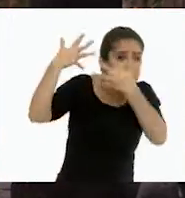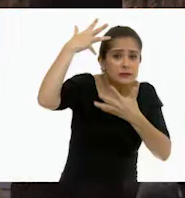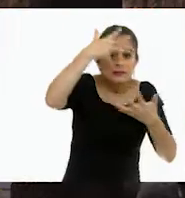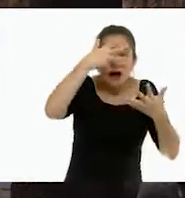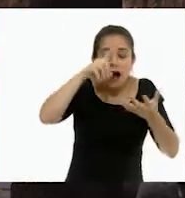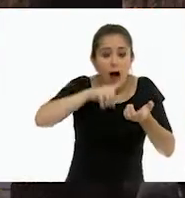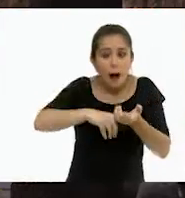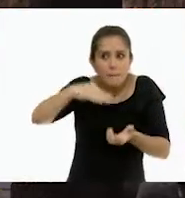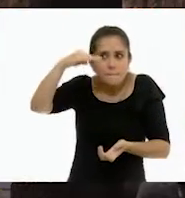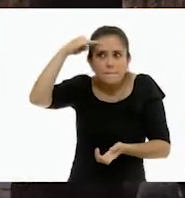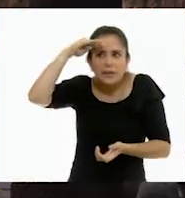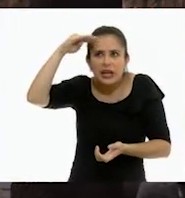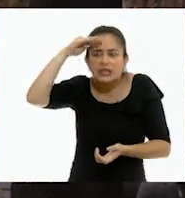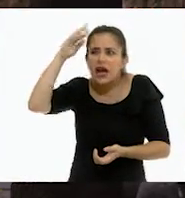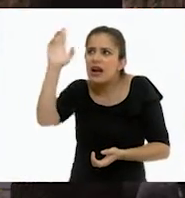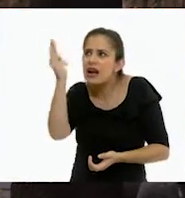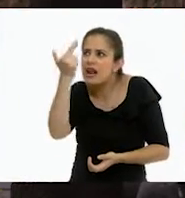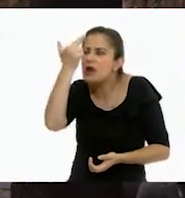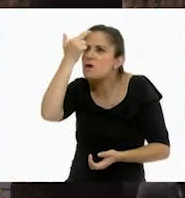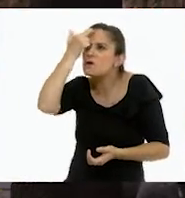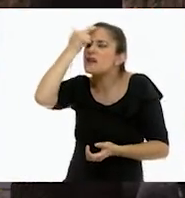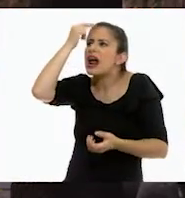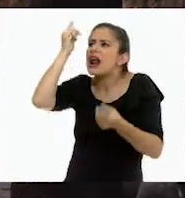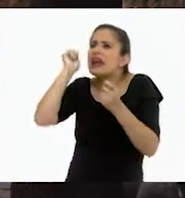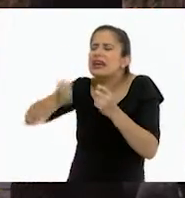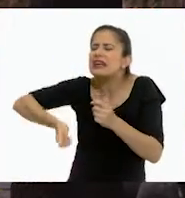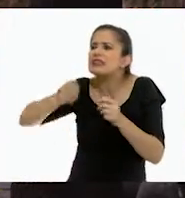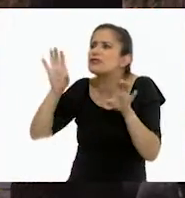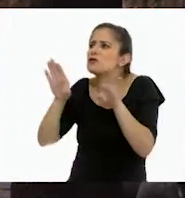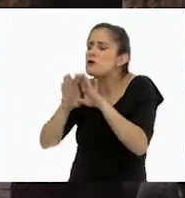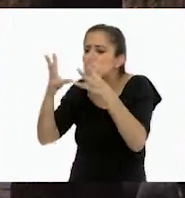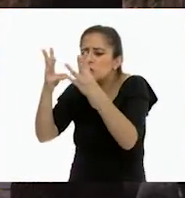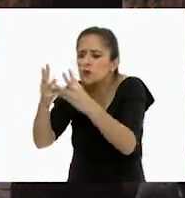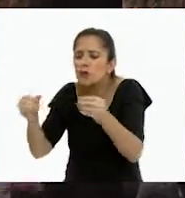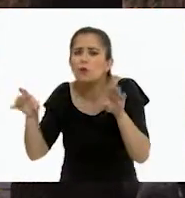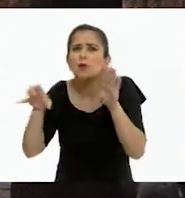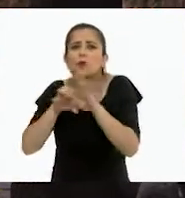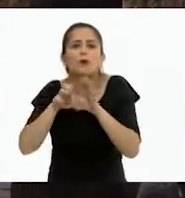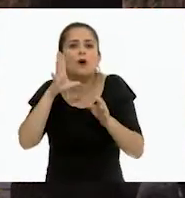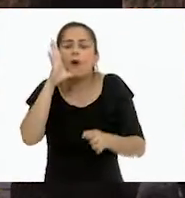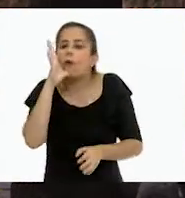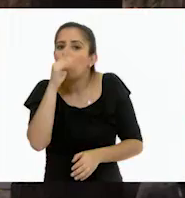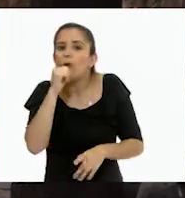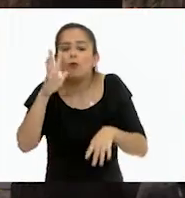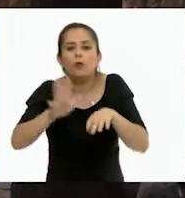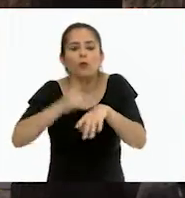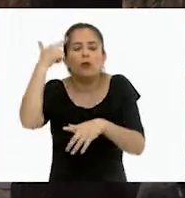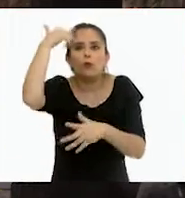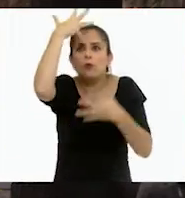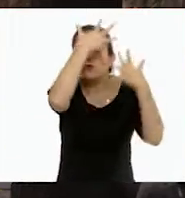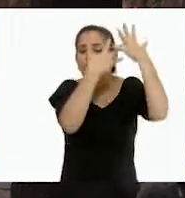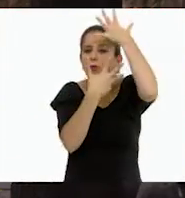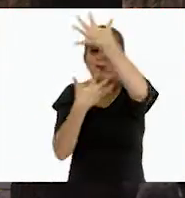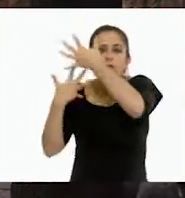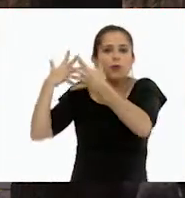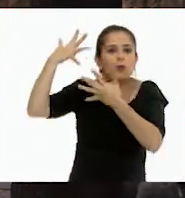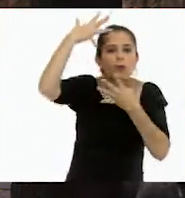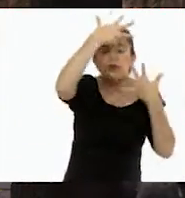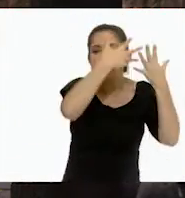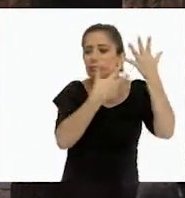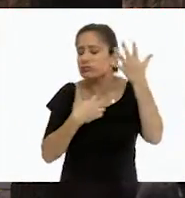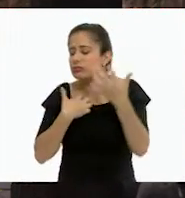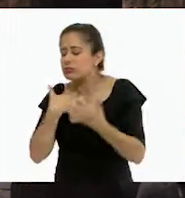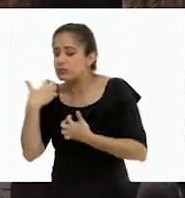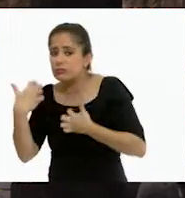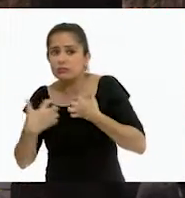como a mí, recordar dónde dejamos las cosas y en dónde está la solución a este problema. Cuando te enfrentes